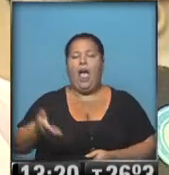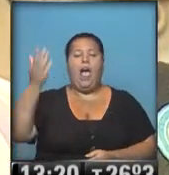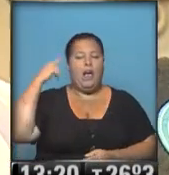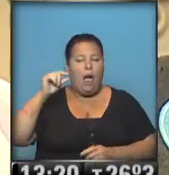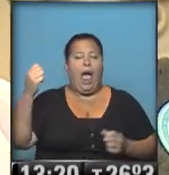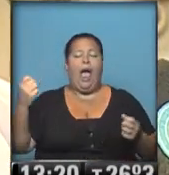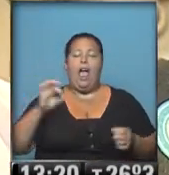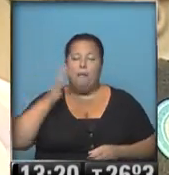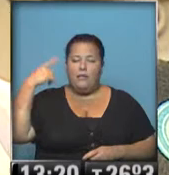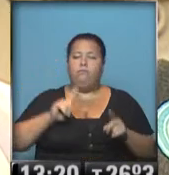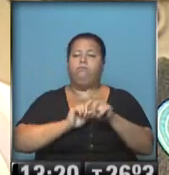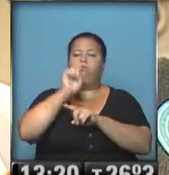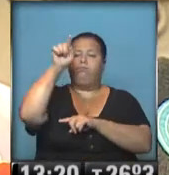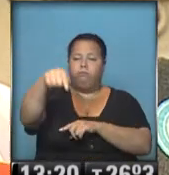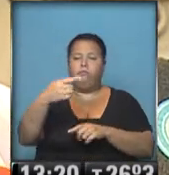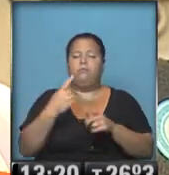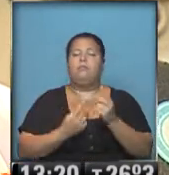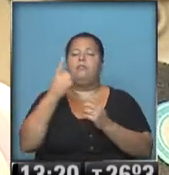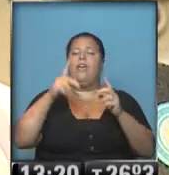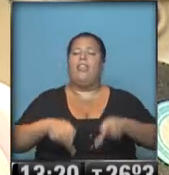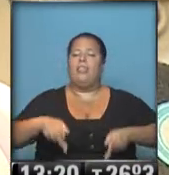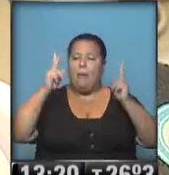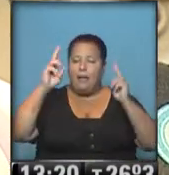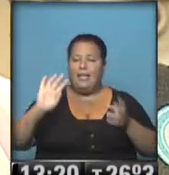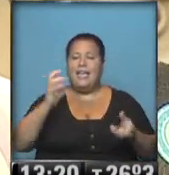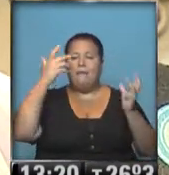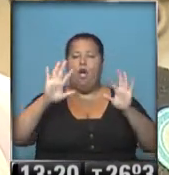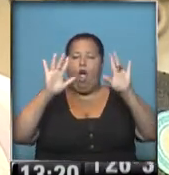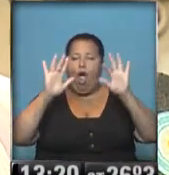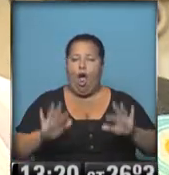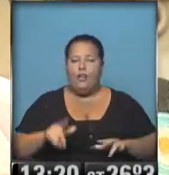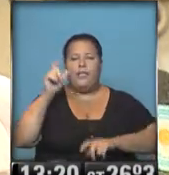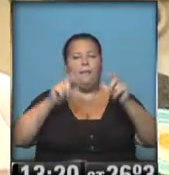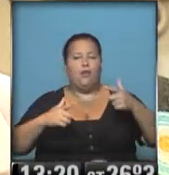hubo accidente porque se metió una cañita voladora dentro de un departamento y quemó la cortina y no había gente.